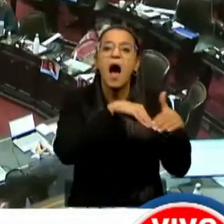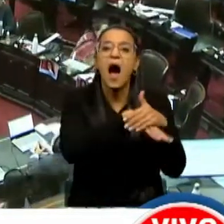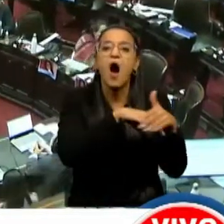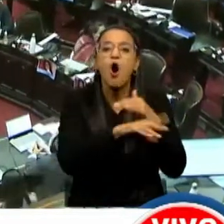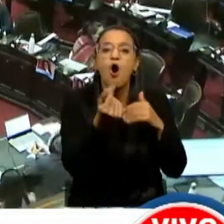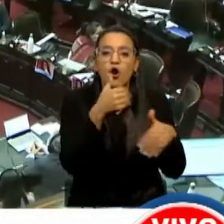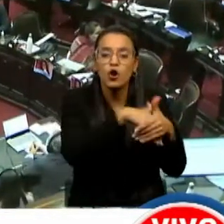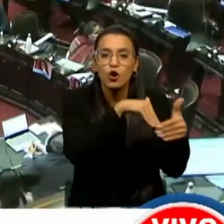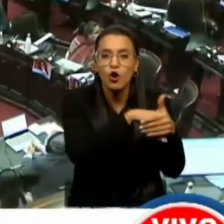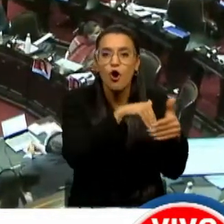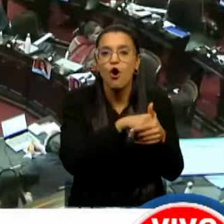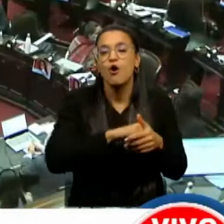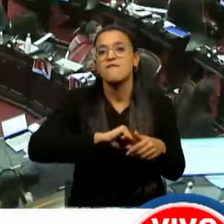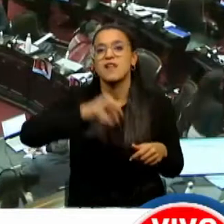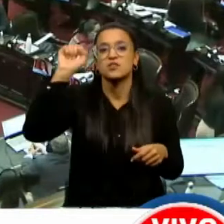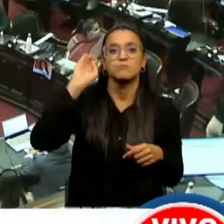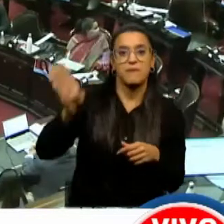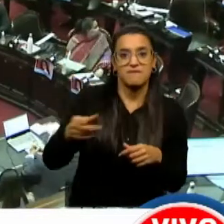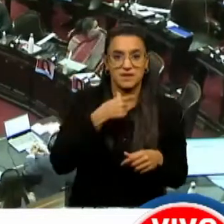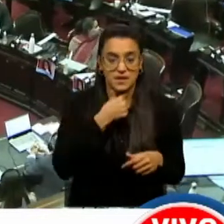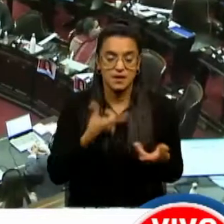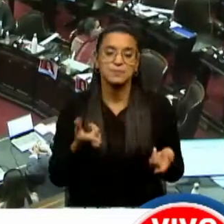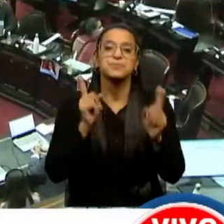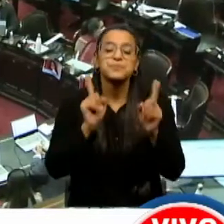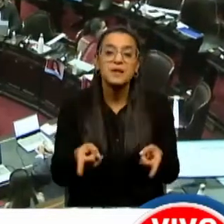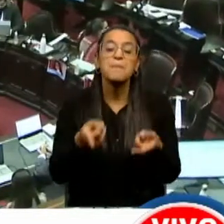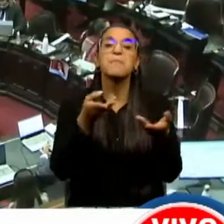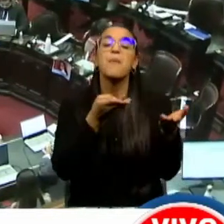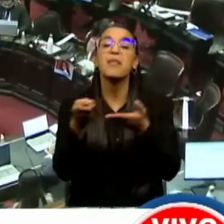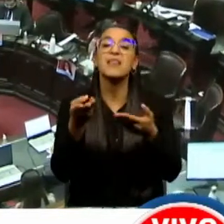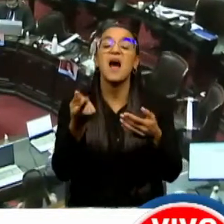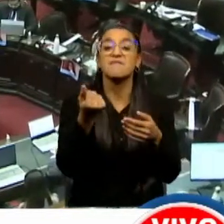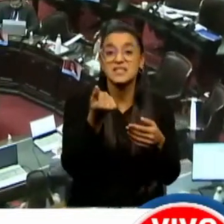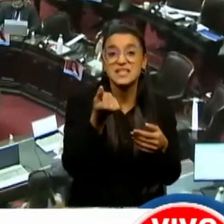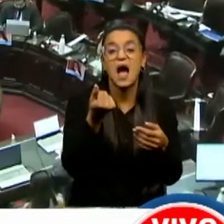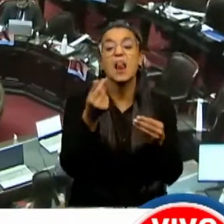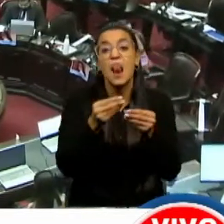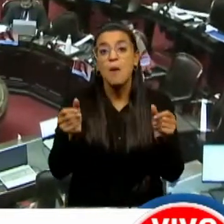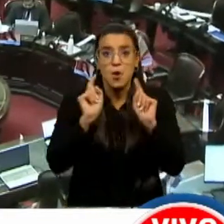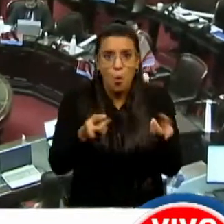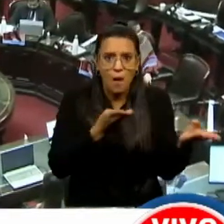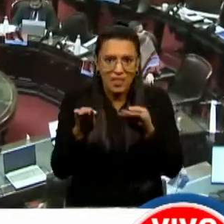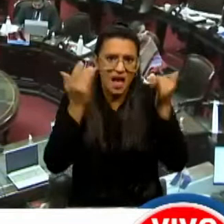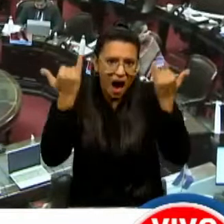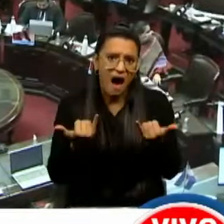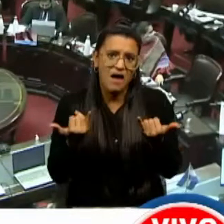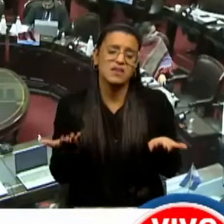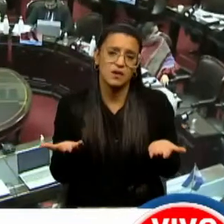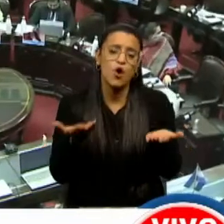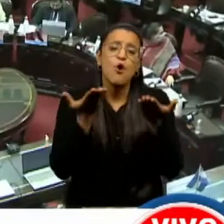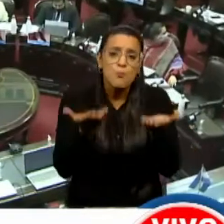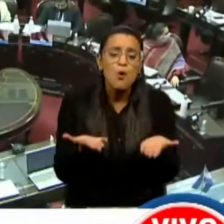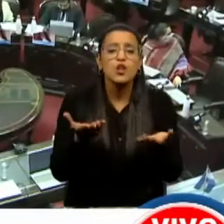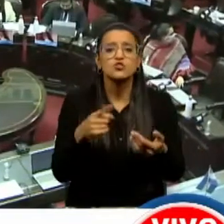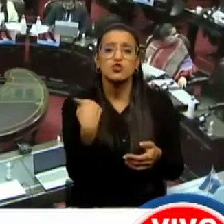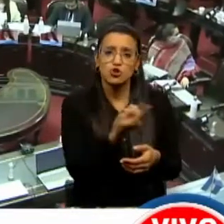ahorros de la inflación. Ahora, aún como ventajas fiscales leves, son ventajas fiscales al final, y por eso las